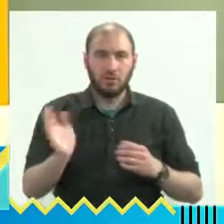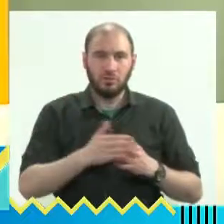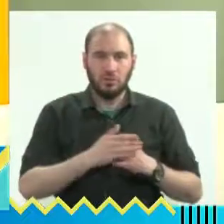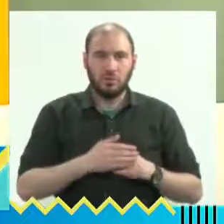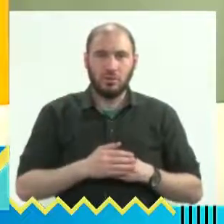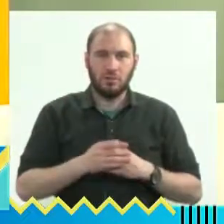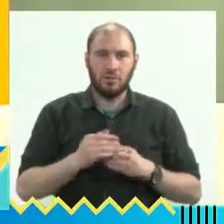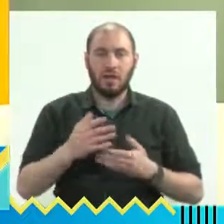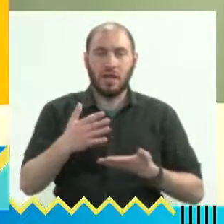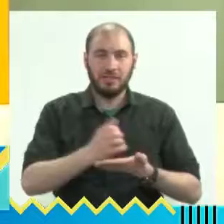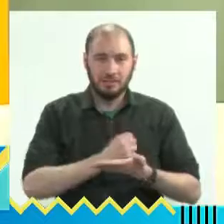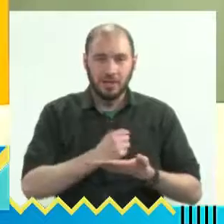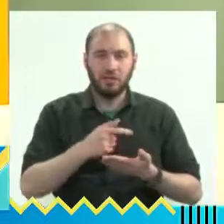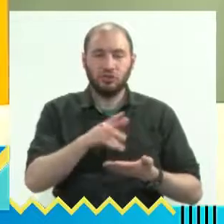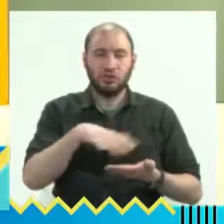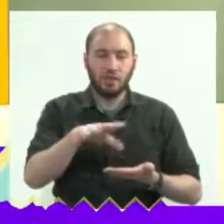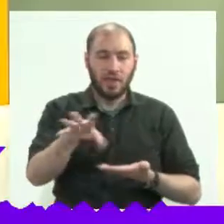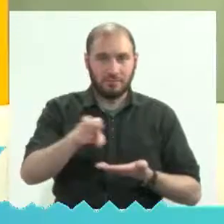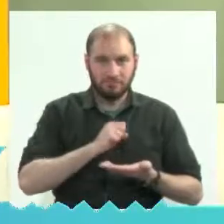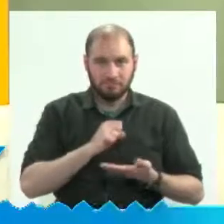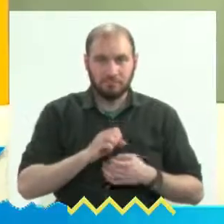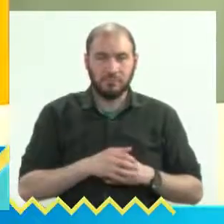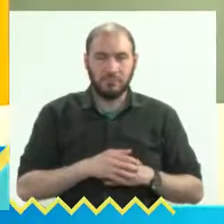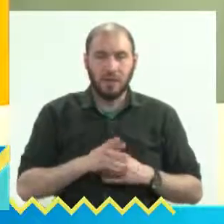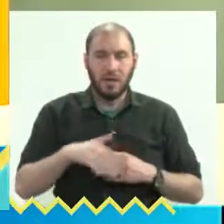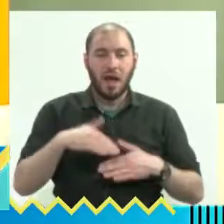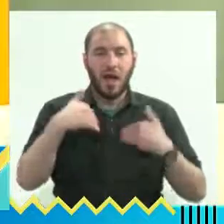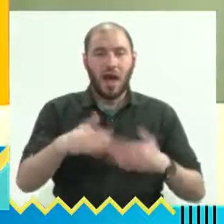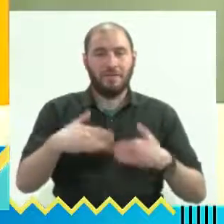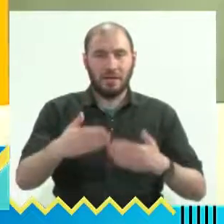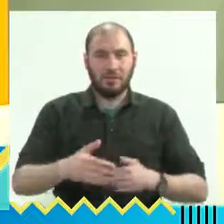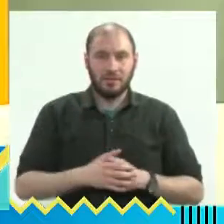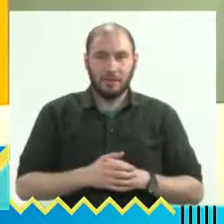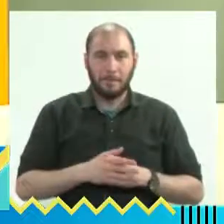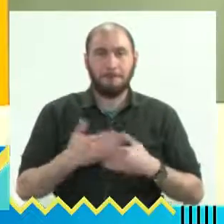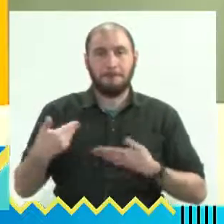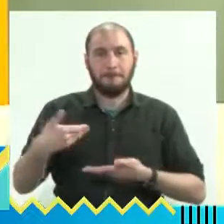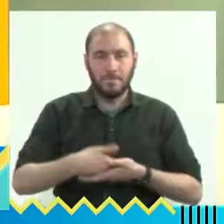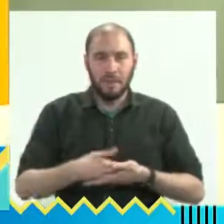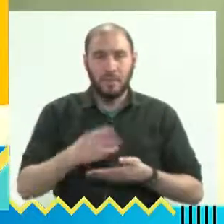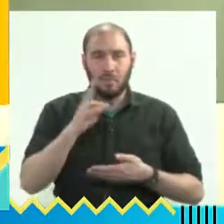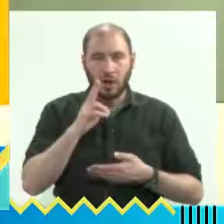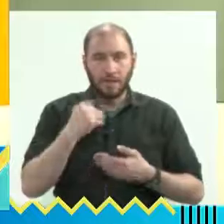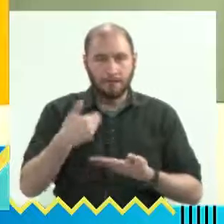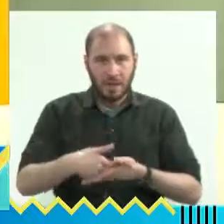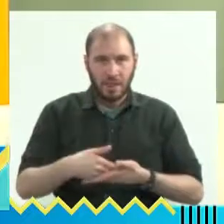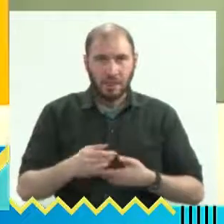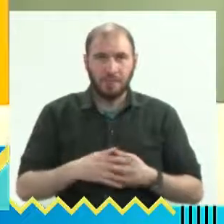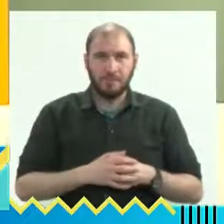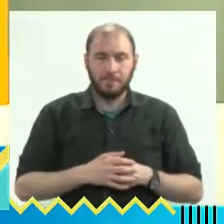podido receptar de la sociedad un avance, por supuesto, y un pedido de las mujeres de